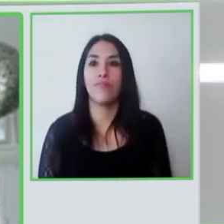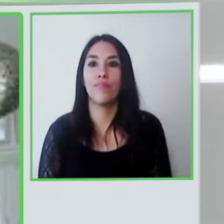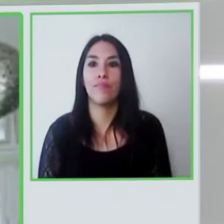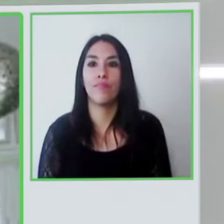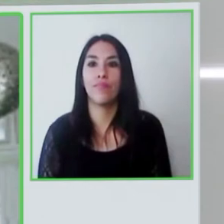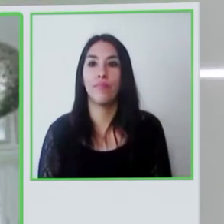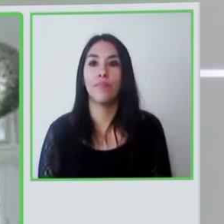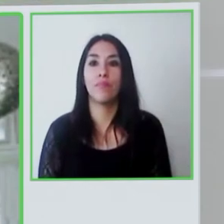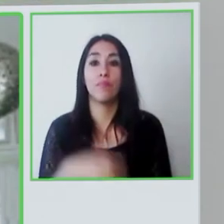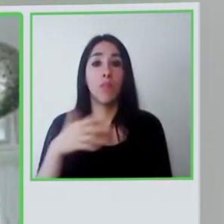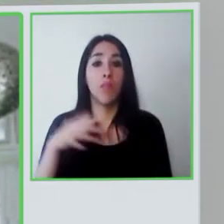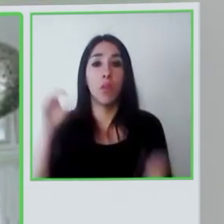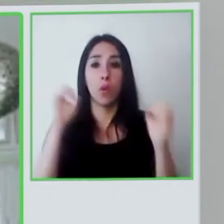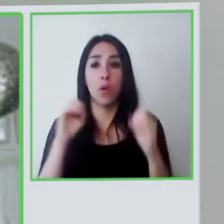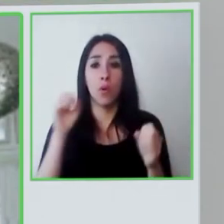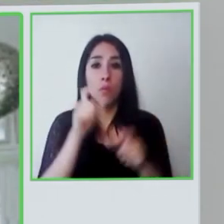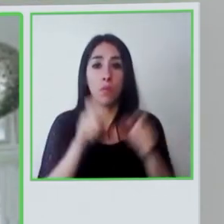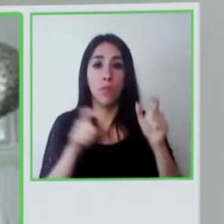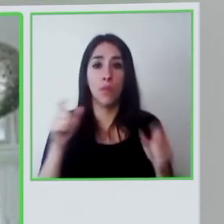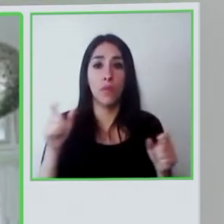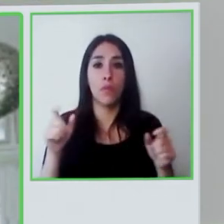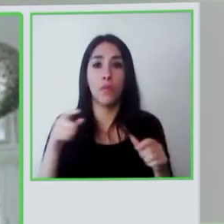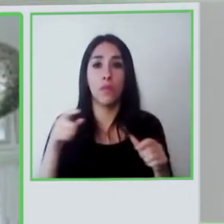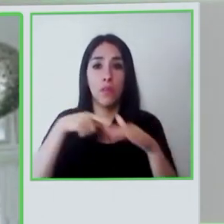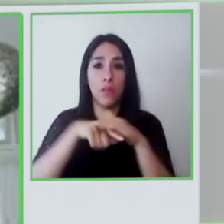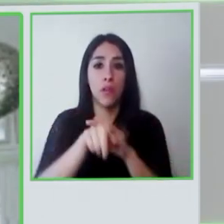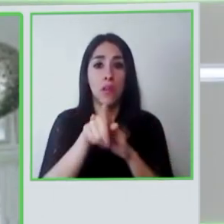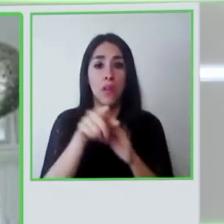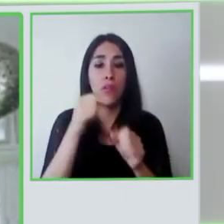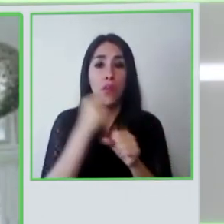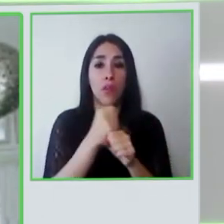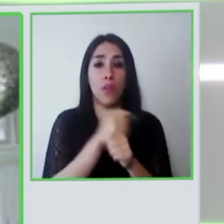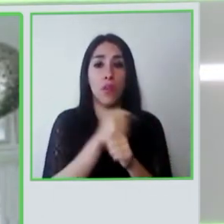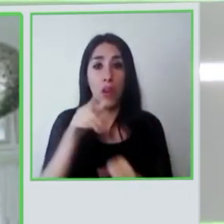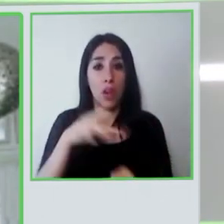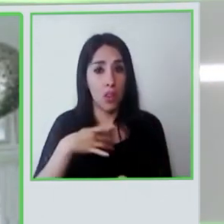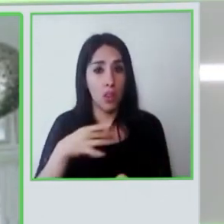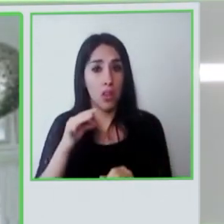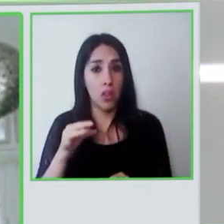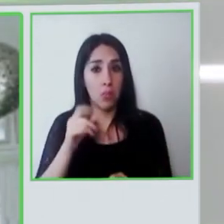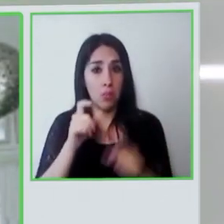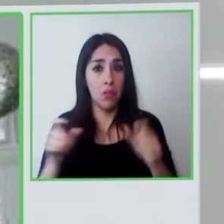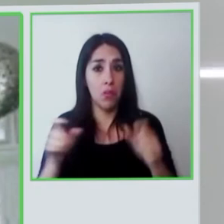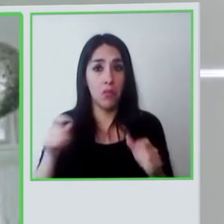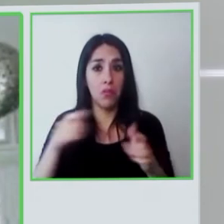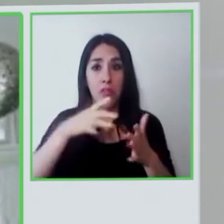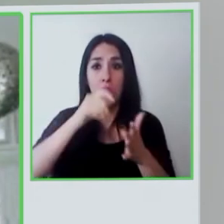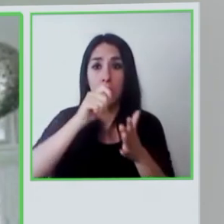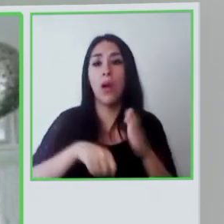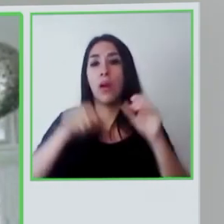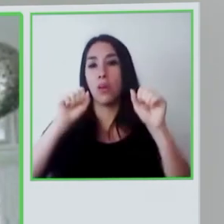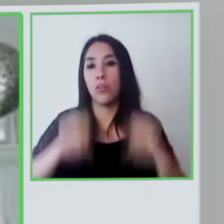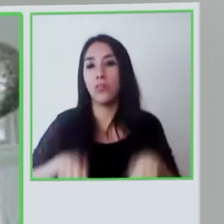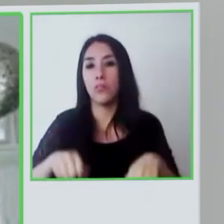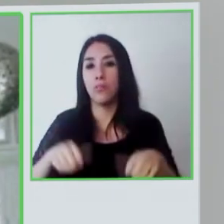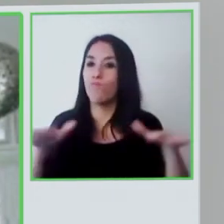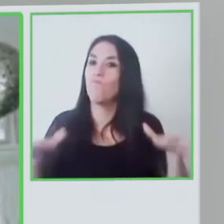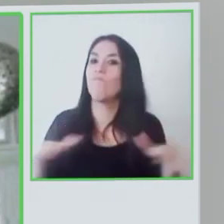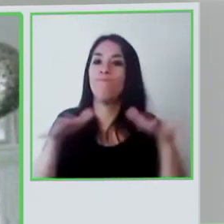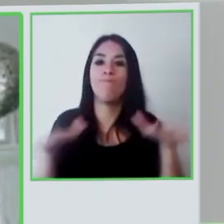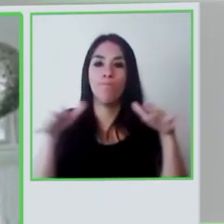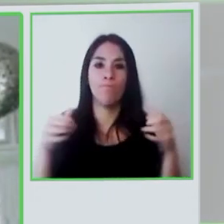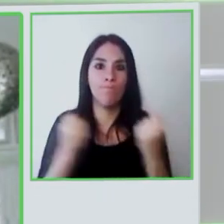seguro le gustaría unirse quedando un vídeo y lo pongan en las redes sociales